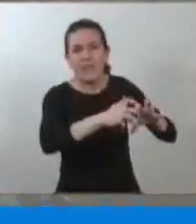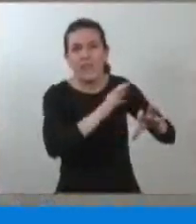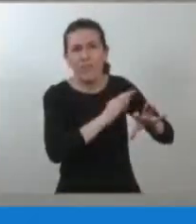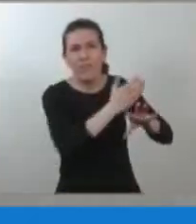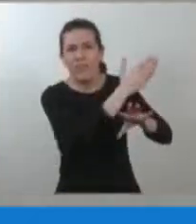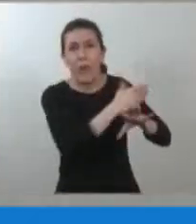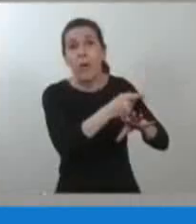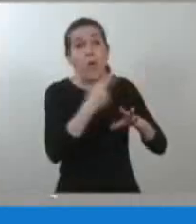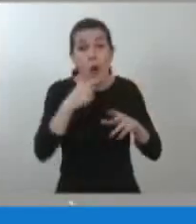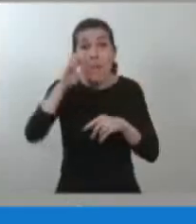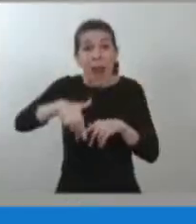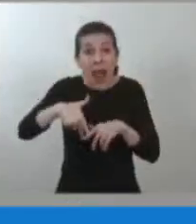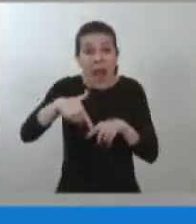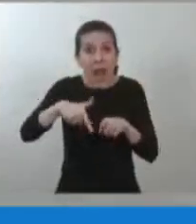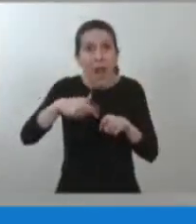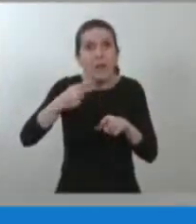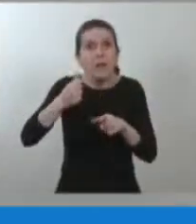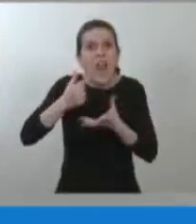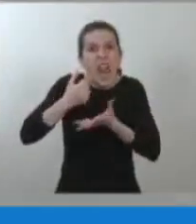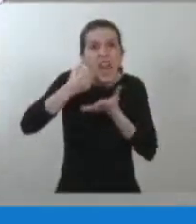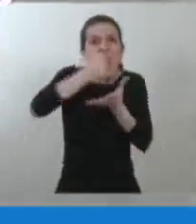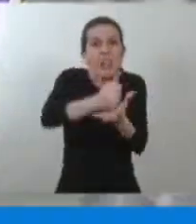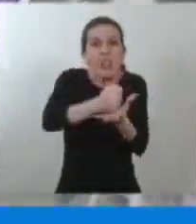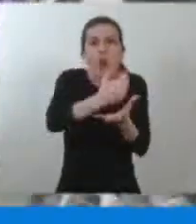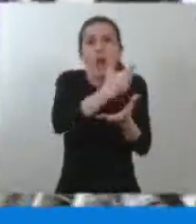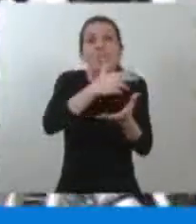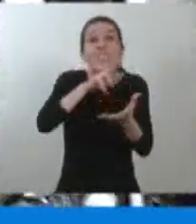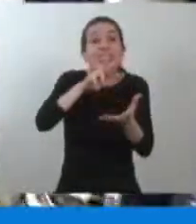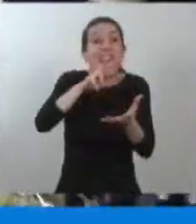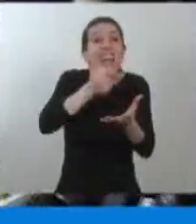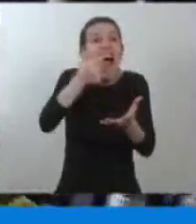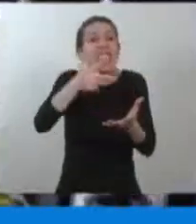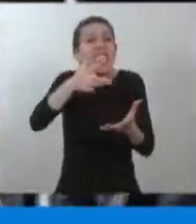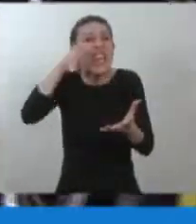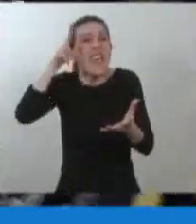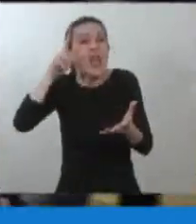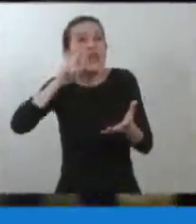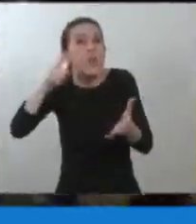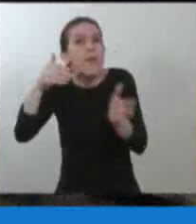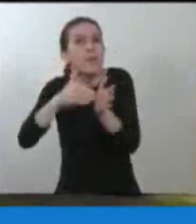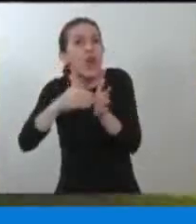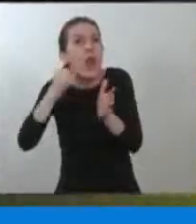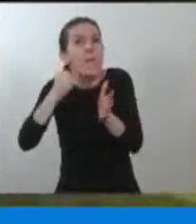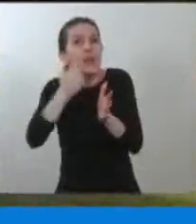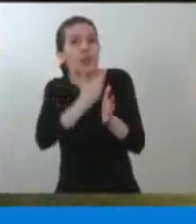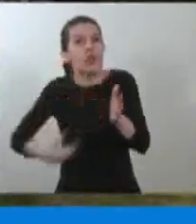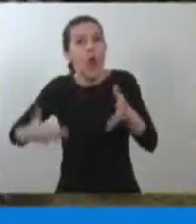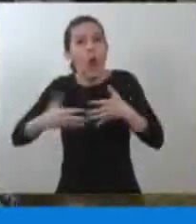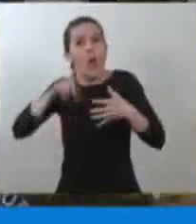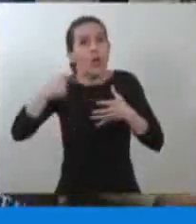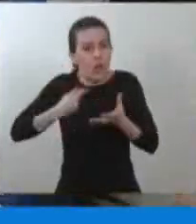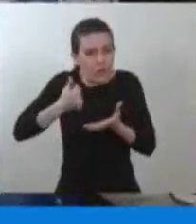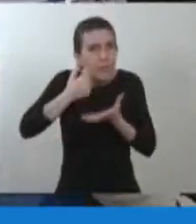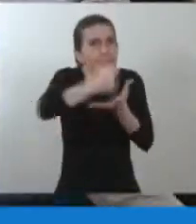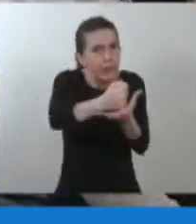en barato este plan es una inversión del estado nacional de casi 38 mil millones de pesos y es